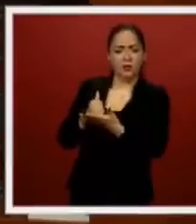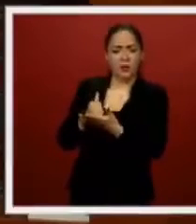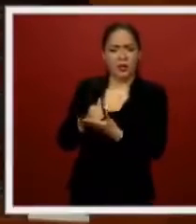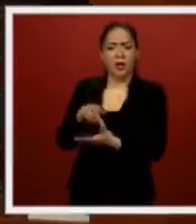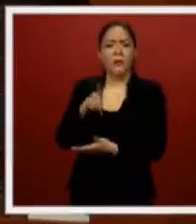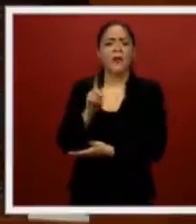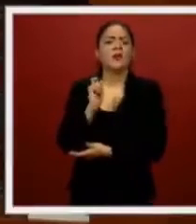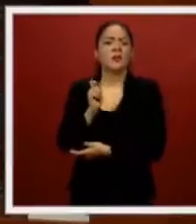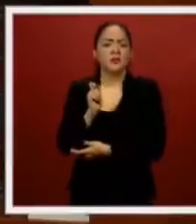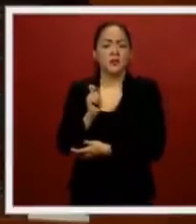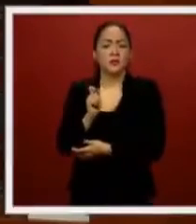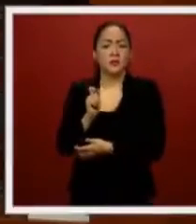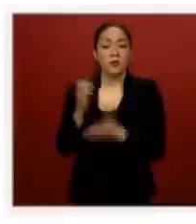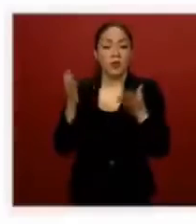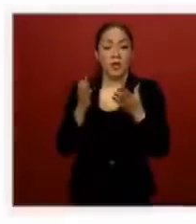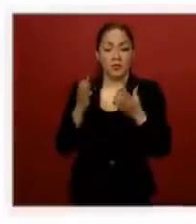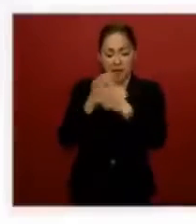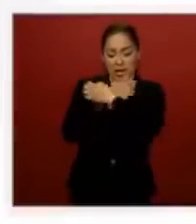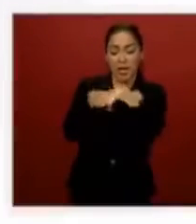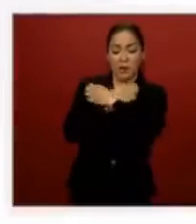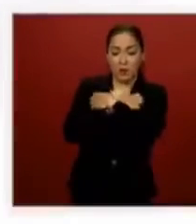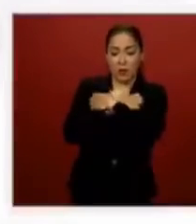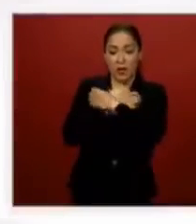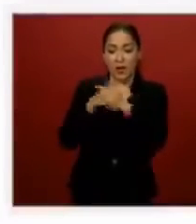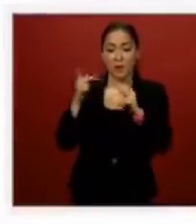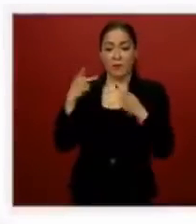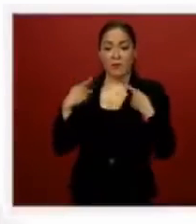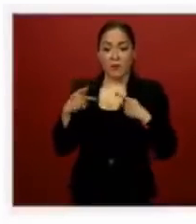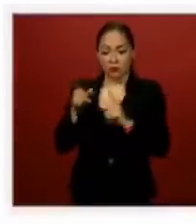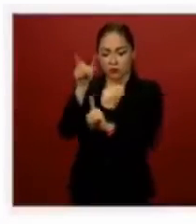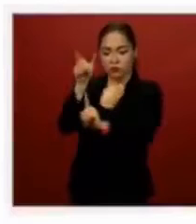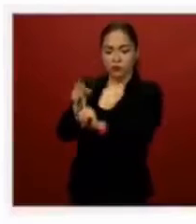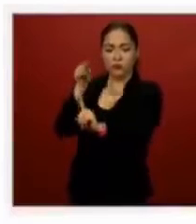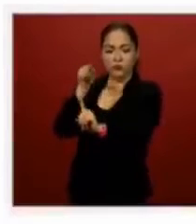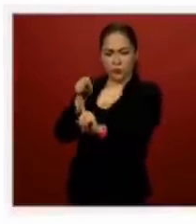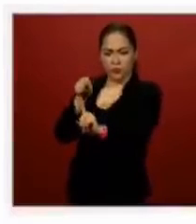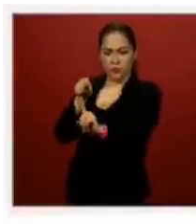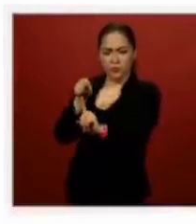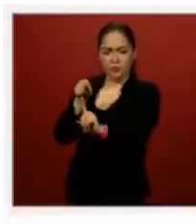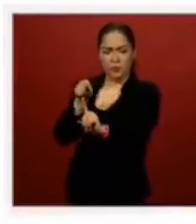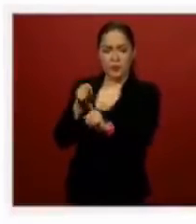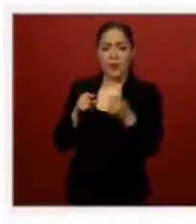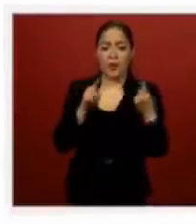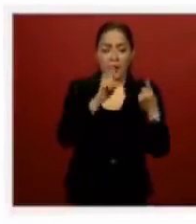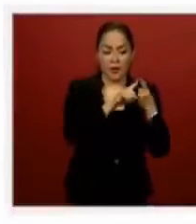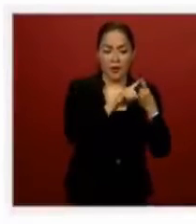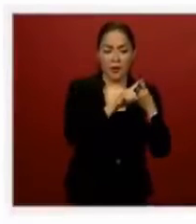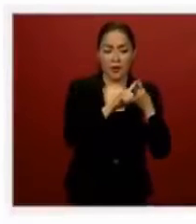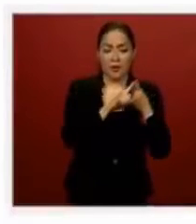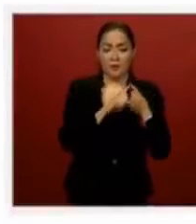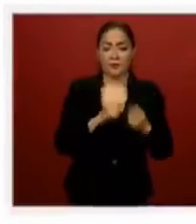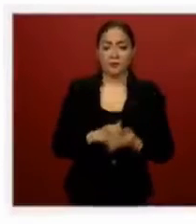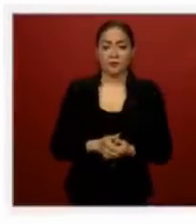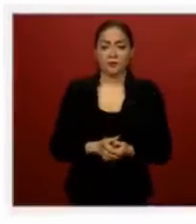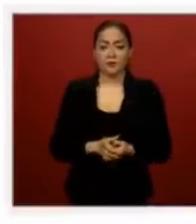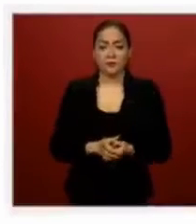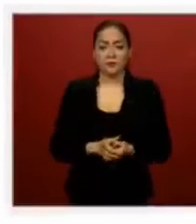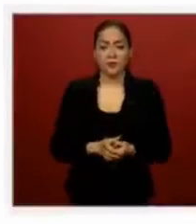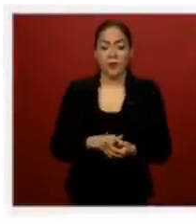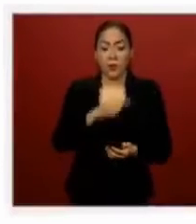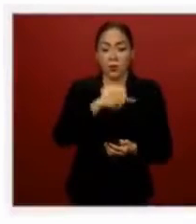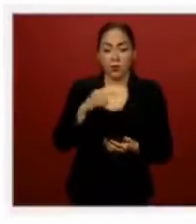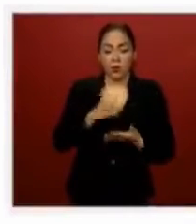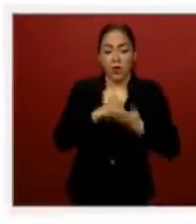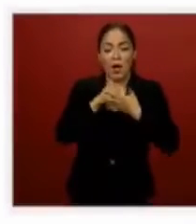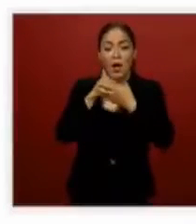ciudadanas o ciudadanos? Aquí puse 3 aspectos que me parecen claves. Una, preparar a los niños y jóvenes para que